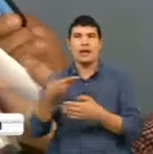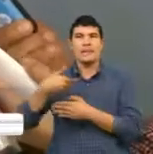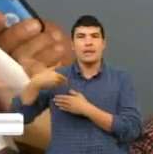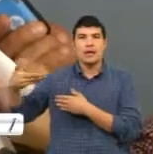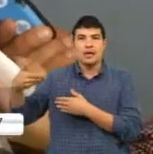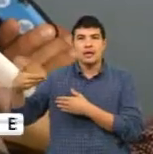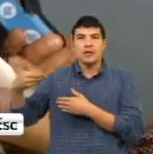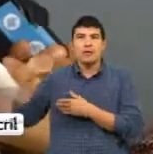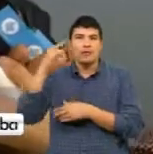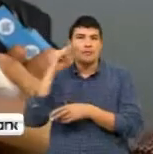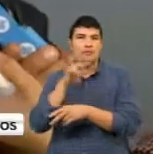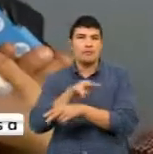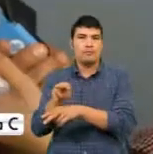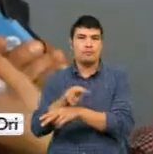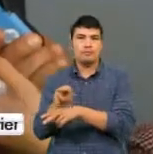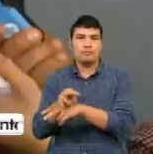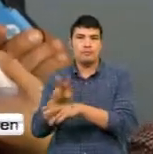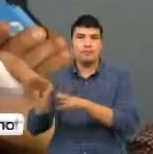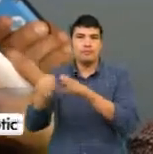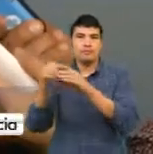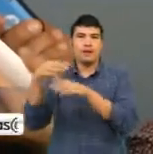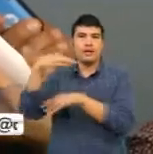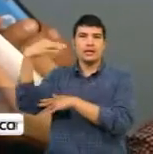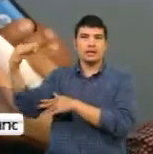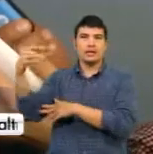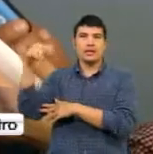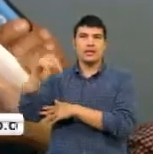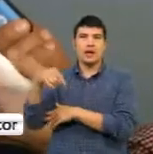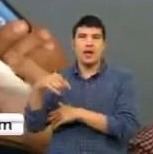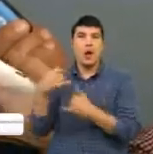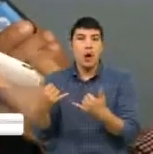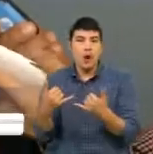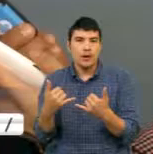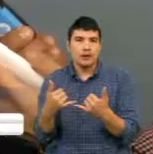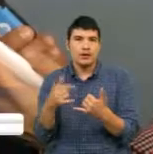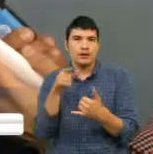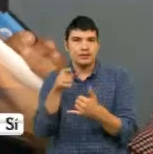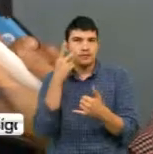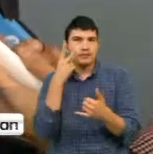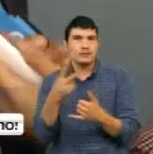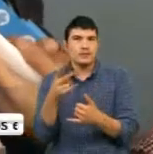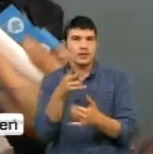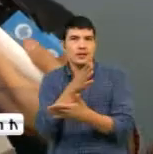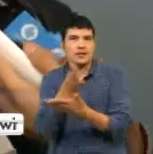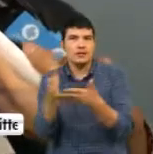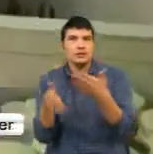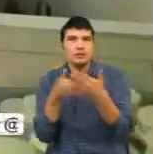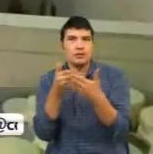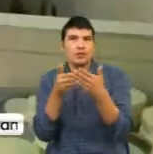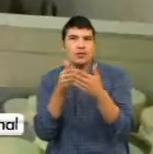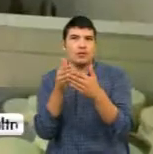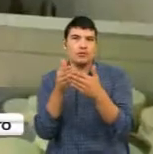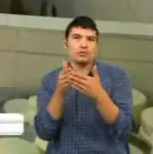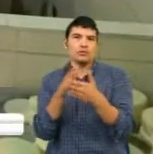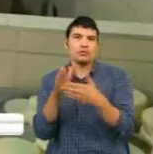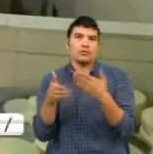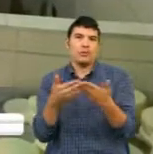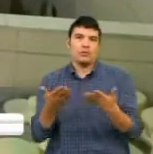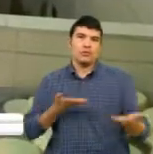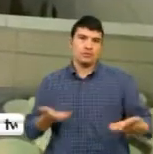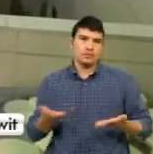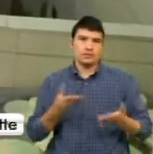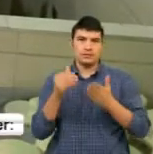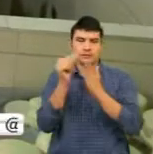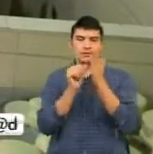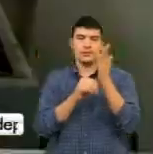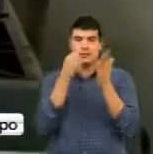una veedora que lo hiciera y a un medio de comunicación y es también lo que le estamos diciendo a ustedes, vayan y verifiquen todos los sitios donde puedan prestar servicio. Allí